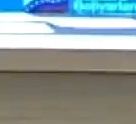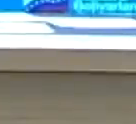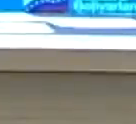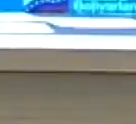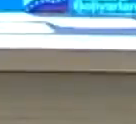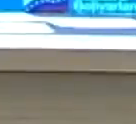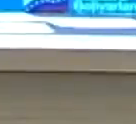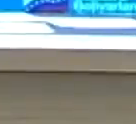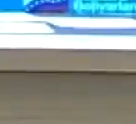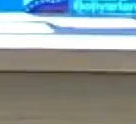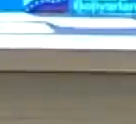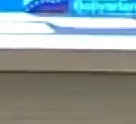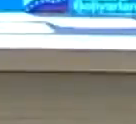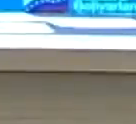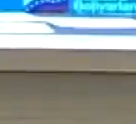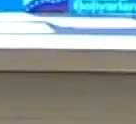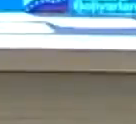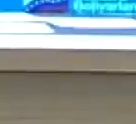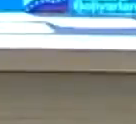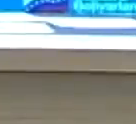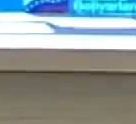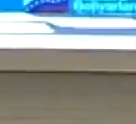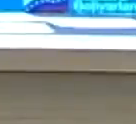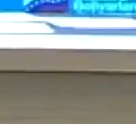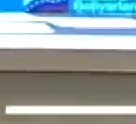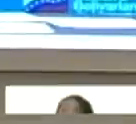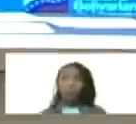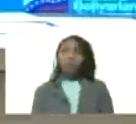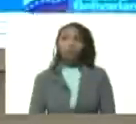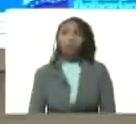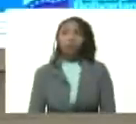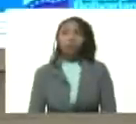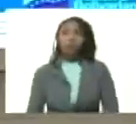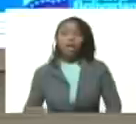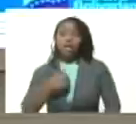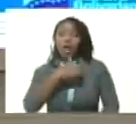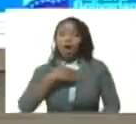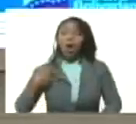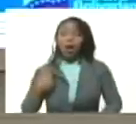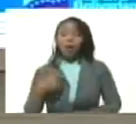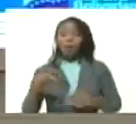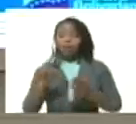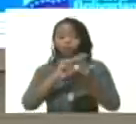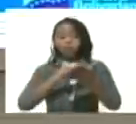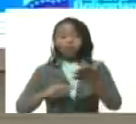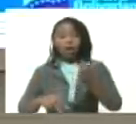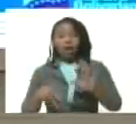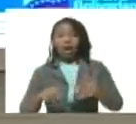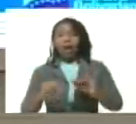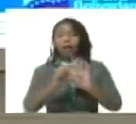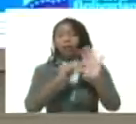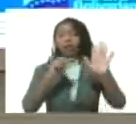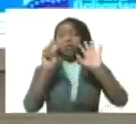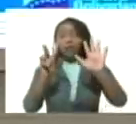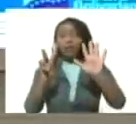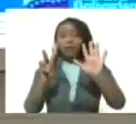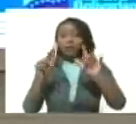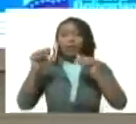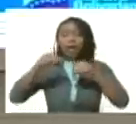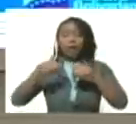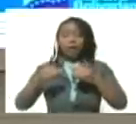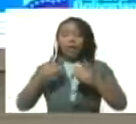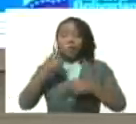Quiero leer el artículo 7 del Estatuto de Roma. A los efectos del presente estatuto, se entenderá por crimen de